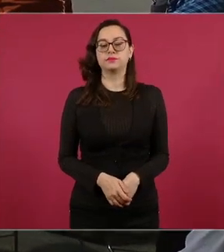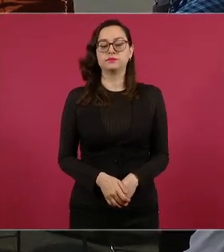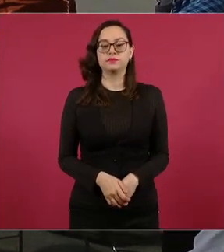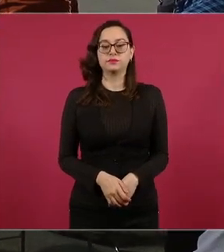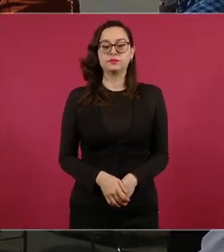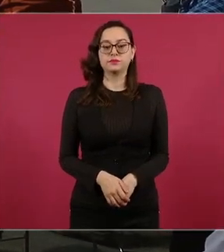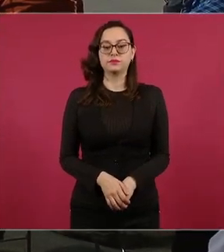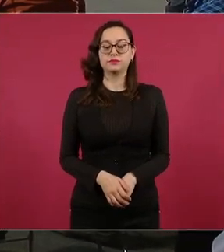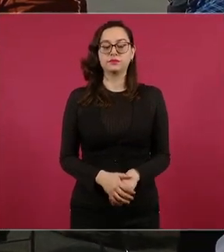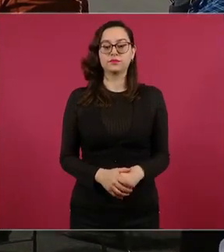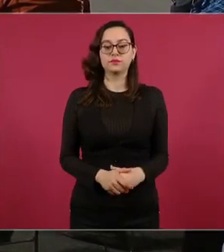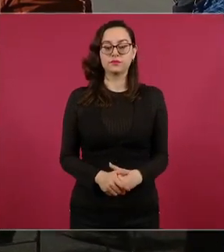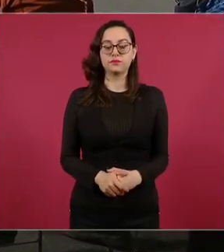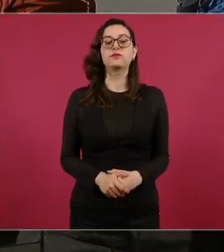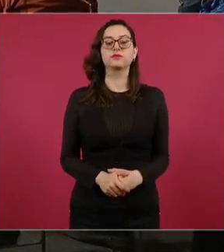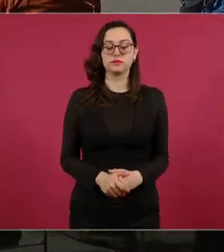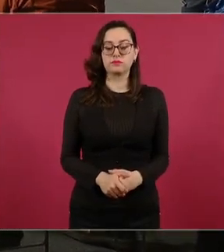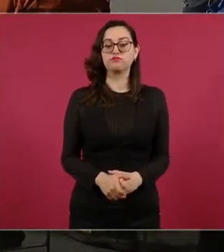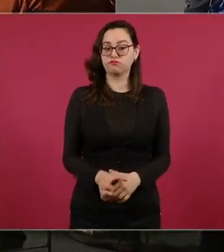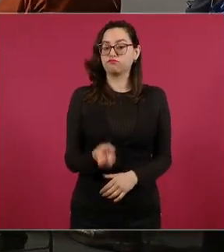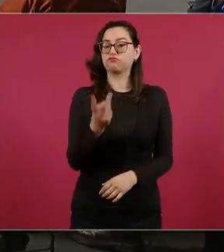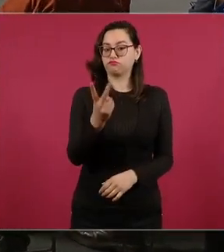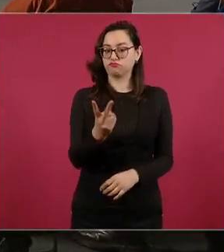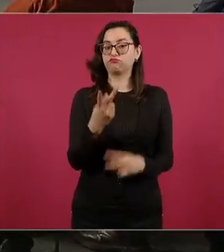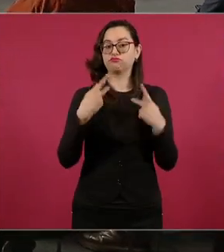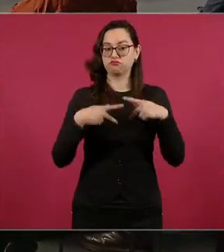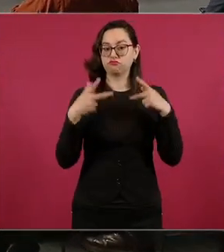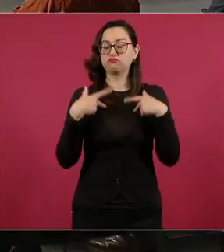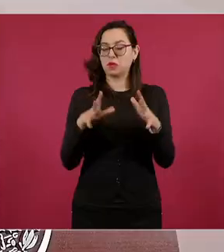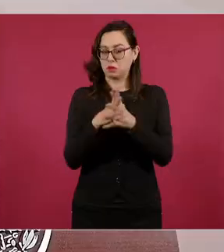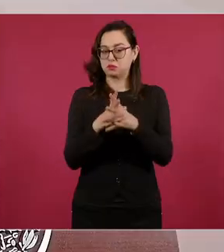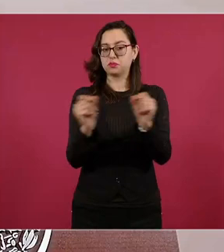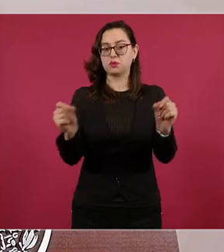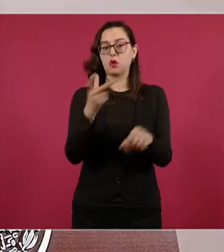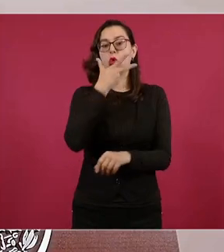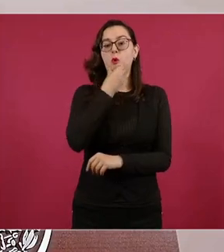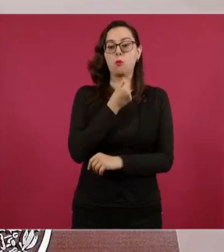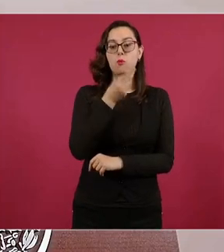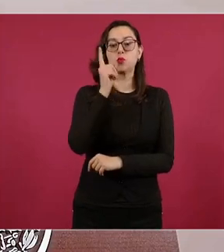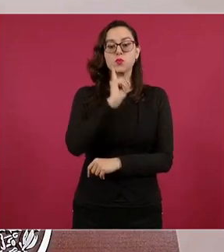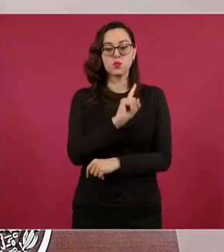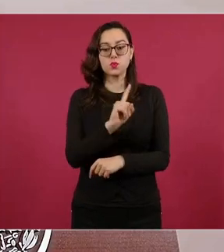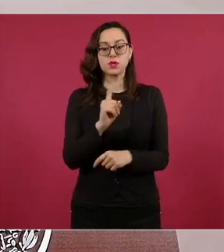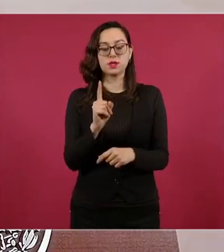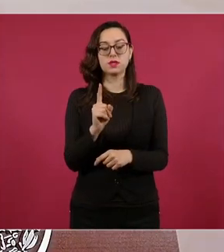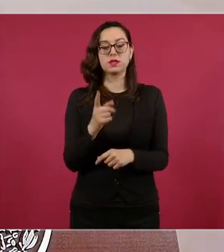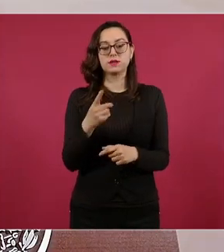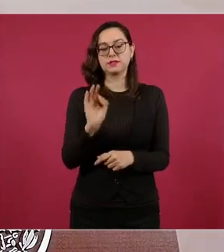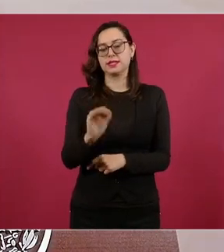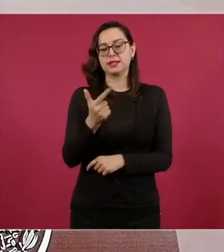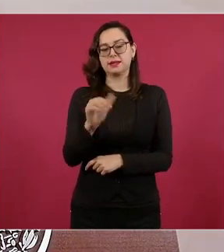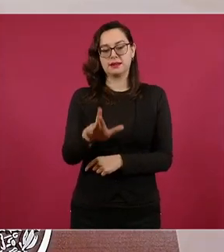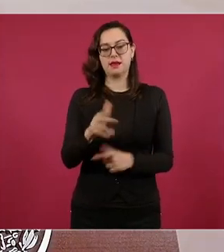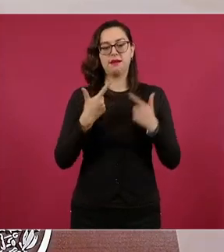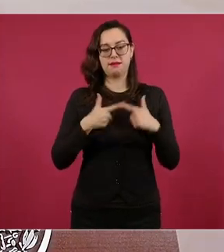estas personas desaparecidas, es un hombre y una mujer de la Fiscalía General